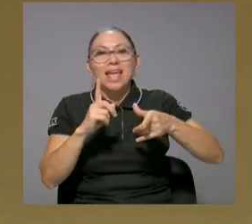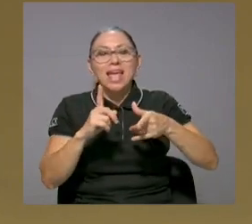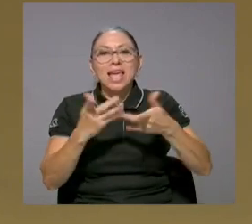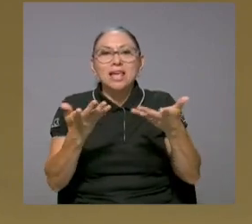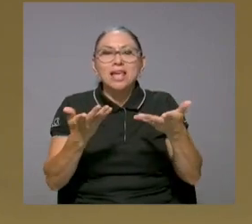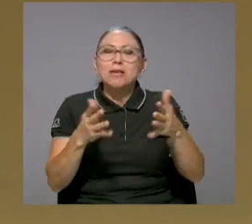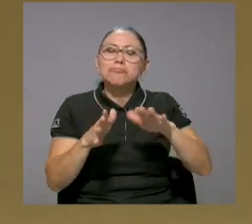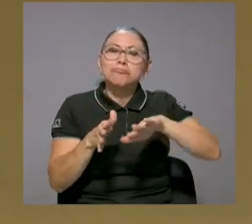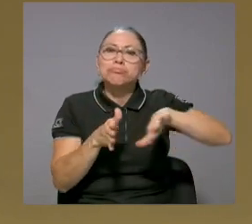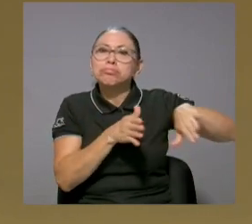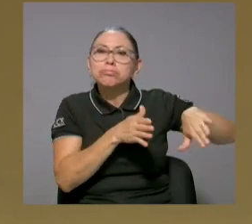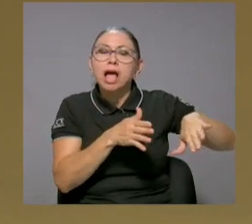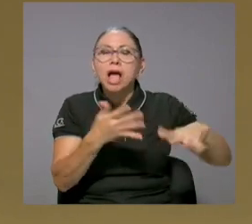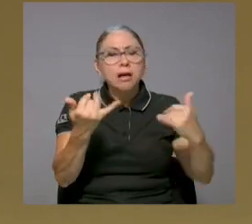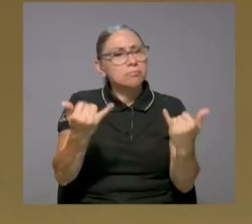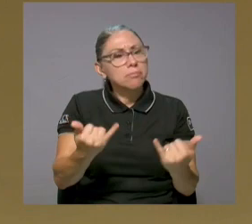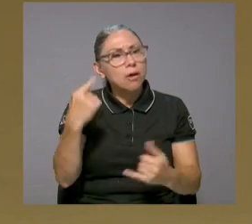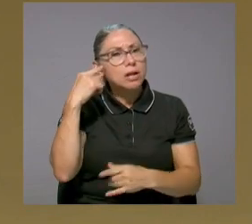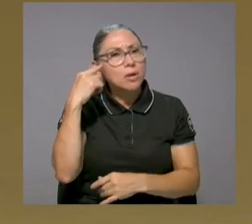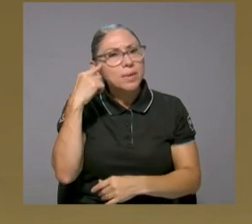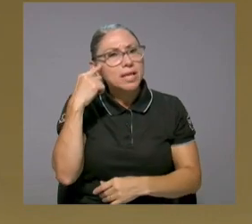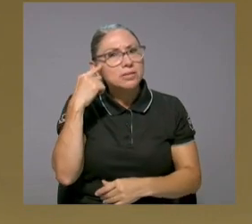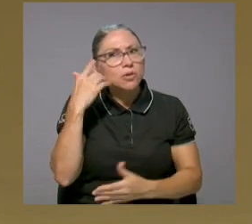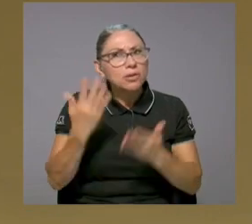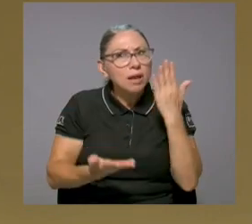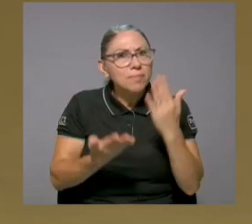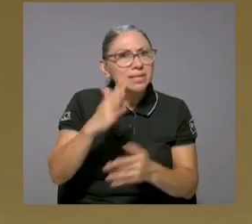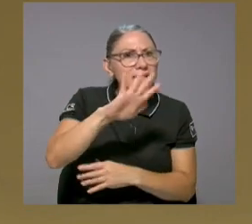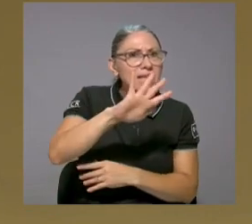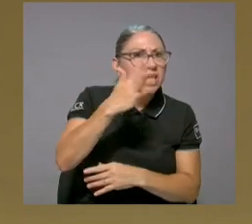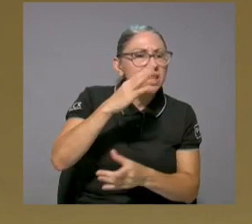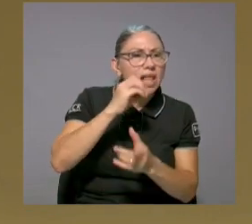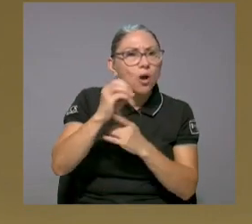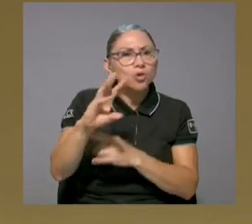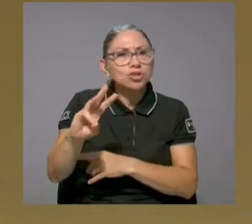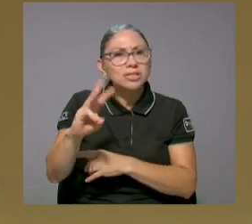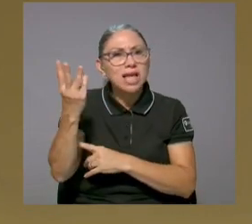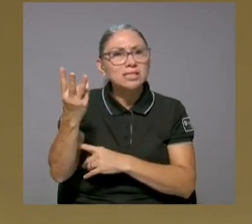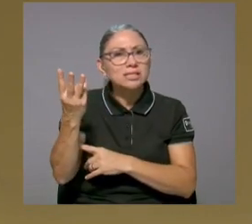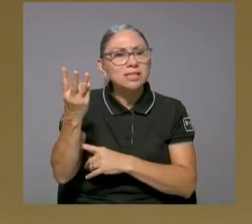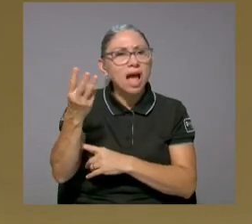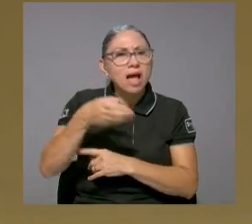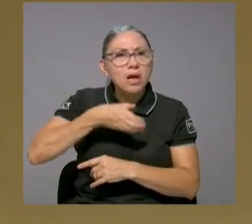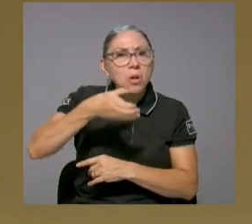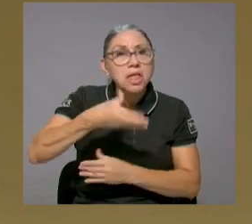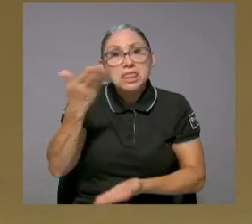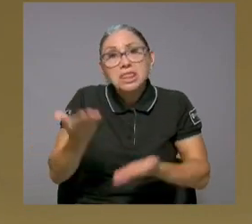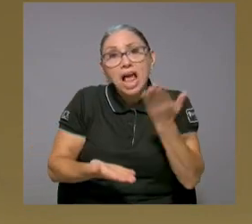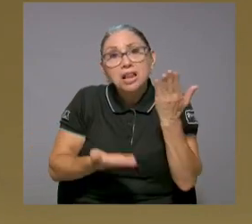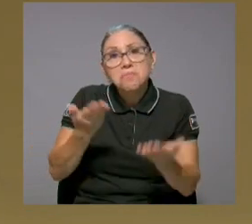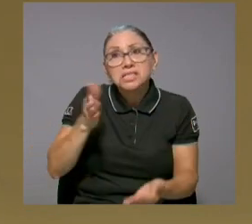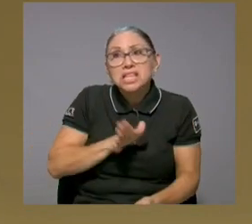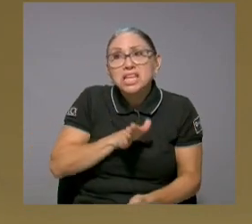Por cierto, ahora que lo pienso, debe haber una quinta o sexta que tal vez es irse a vivir al Chirripó,